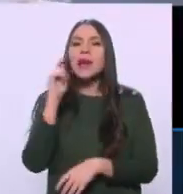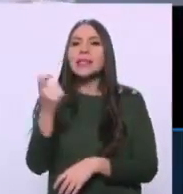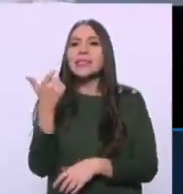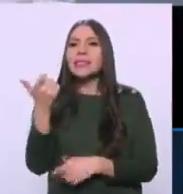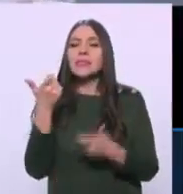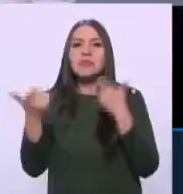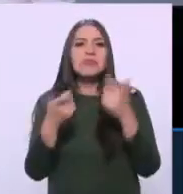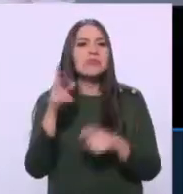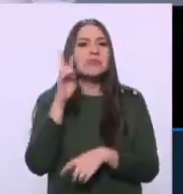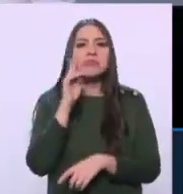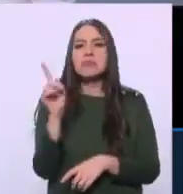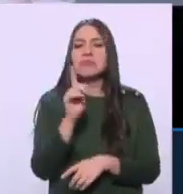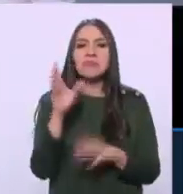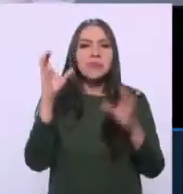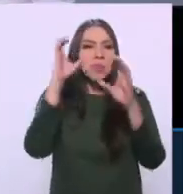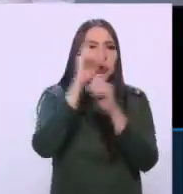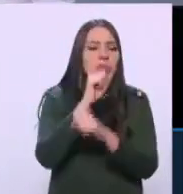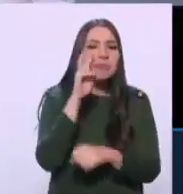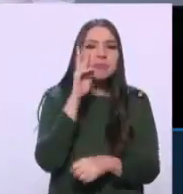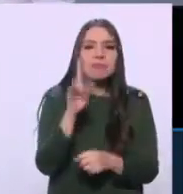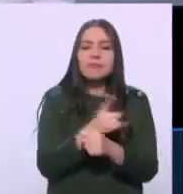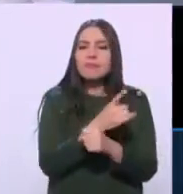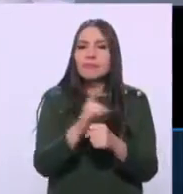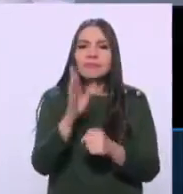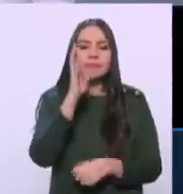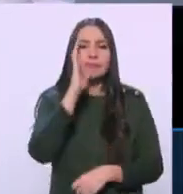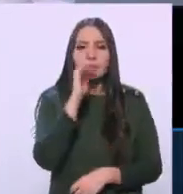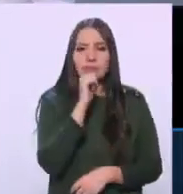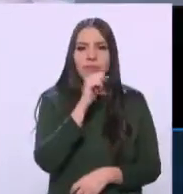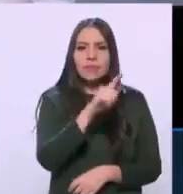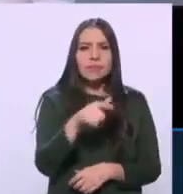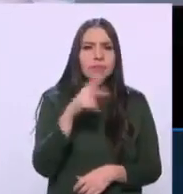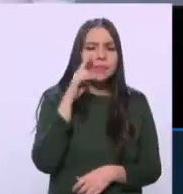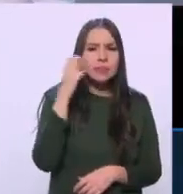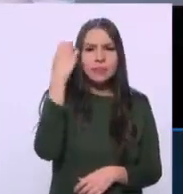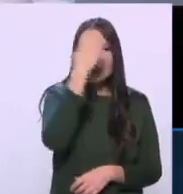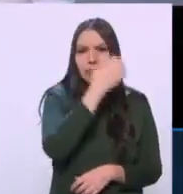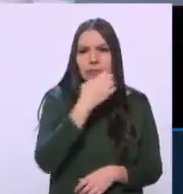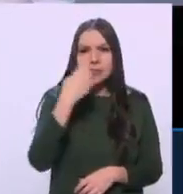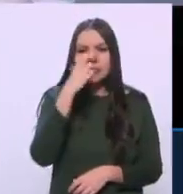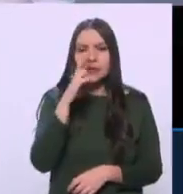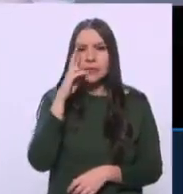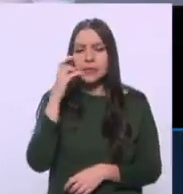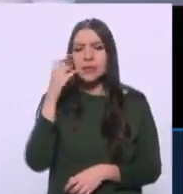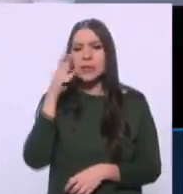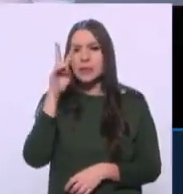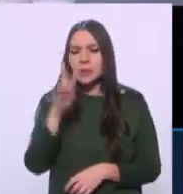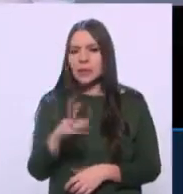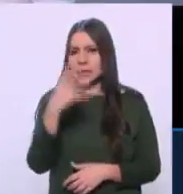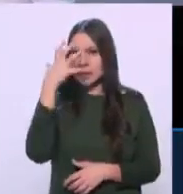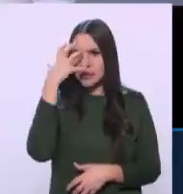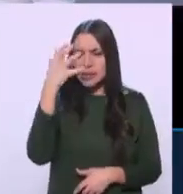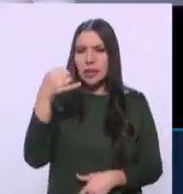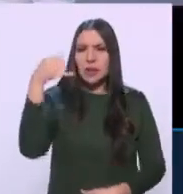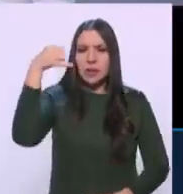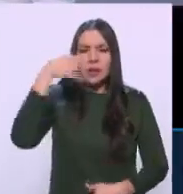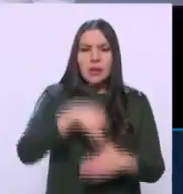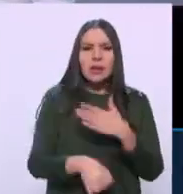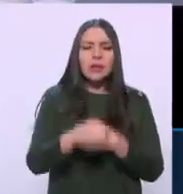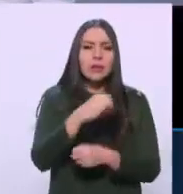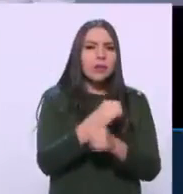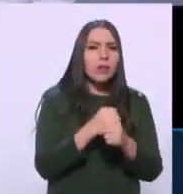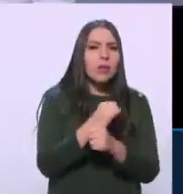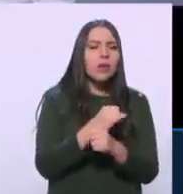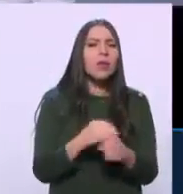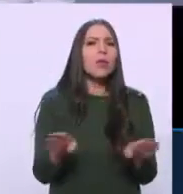más bien nosotros hemos promovido mejorarlos y verificarlos a través de un diagnóstico serio y un diagnóstico amplio de cómo